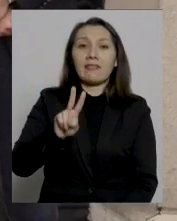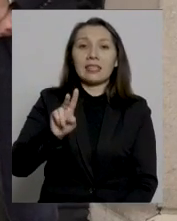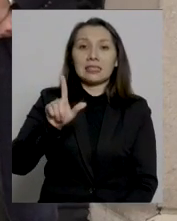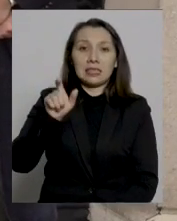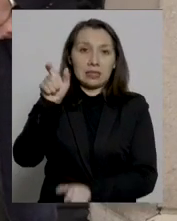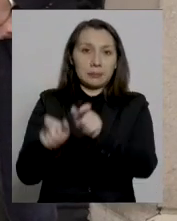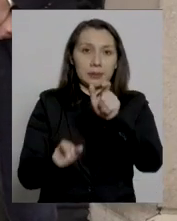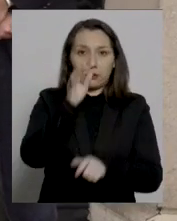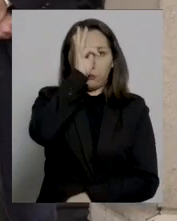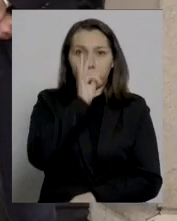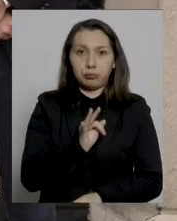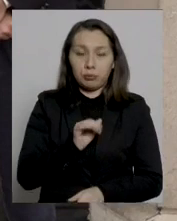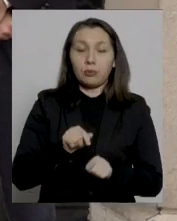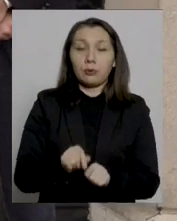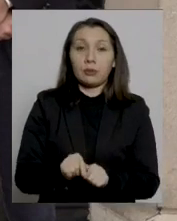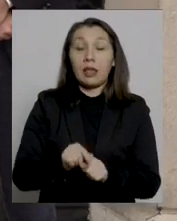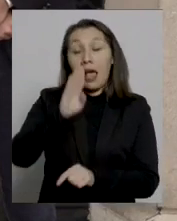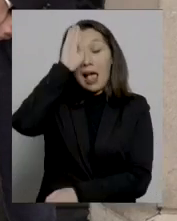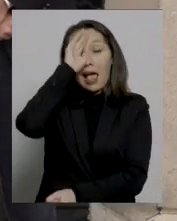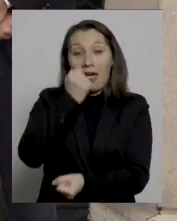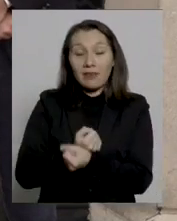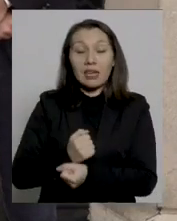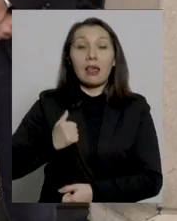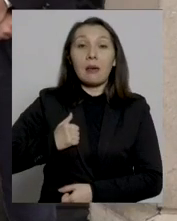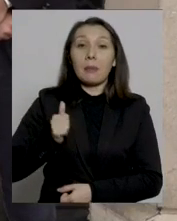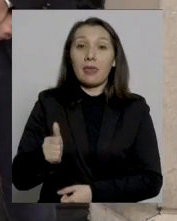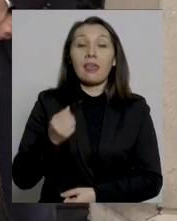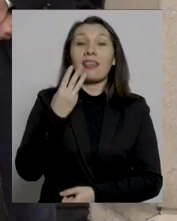30.727 y Carabineros y la PDI